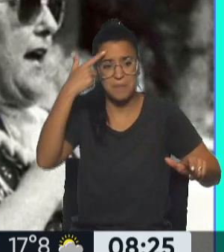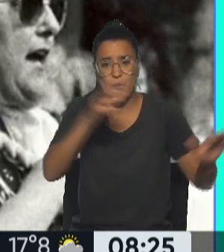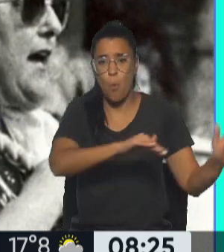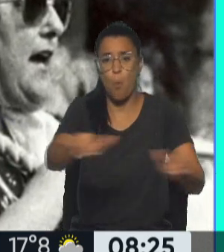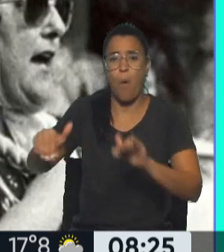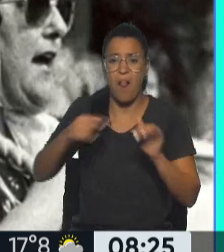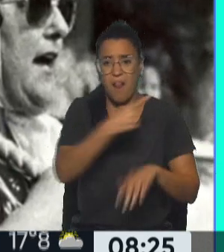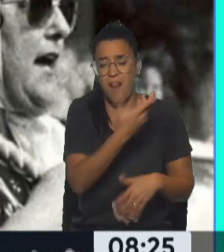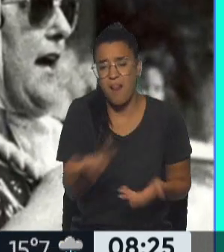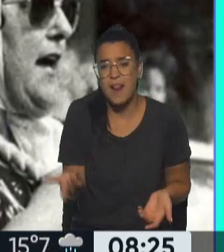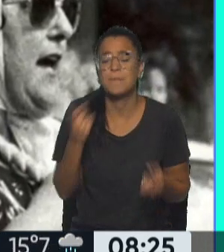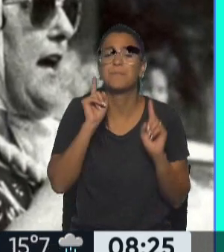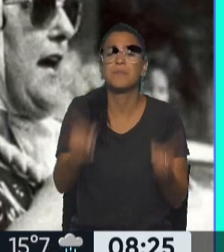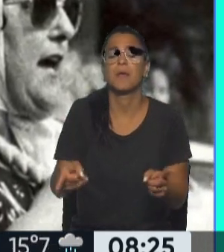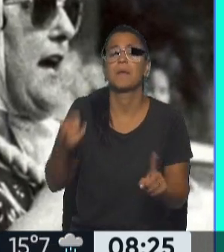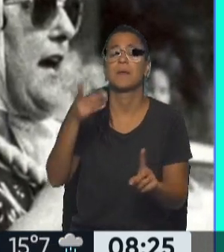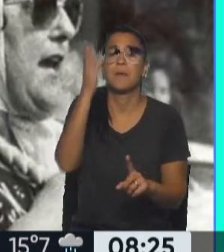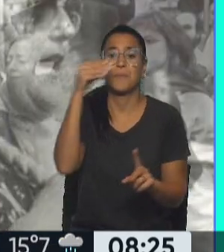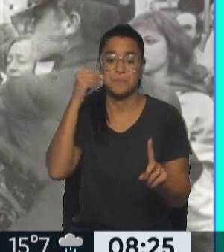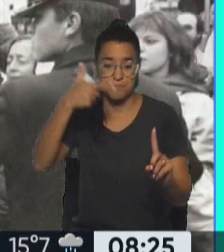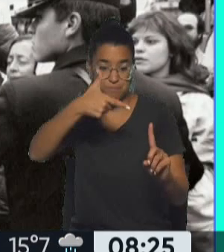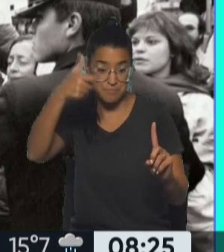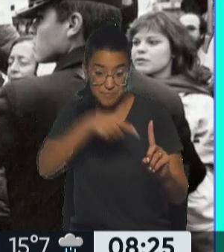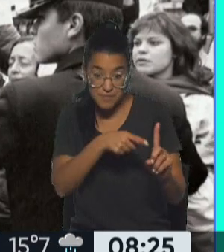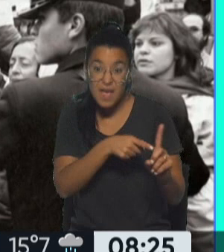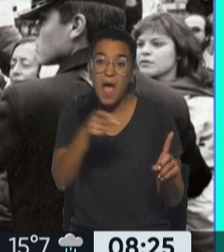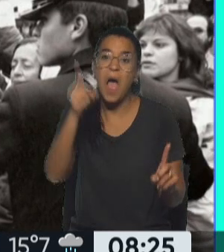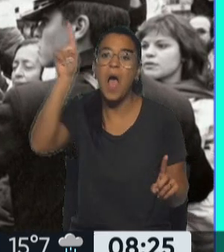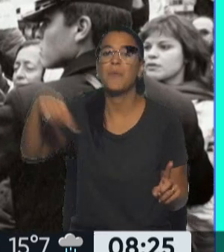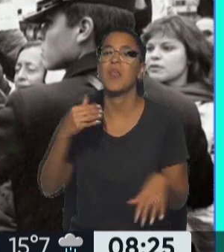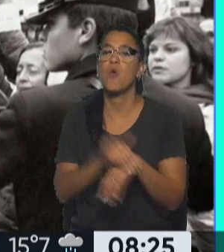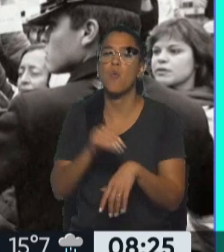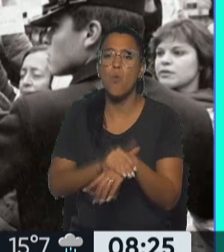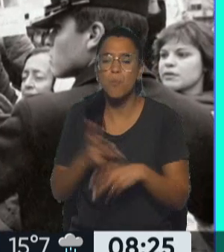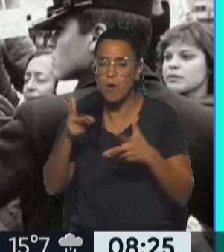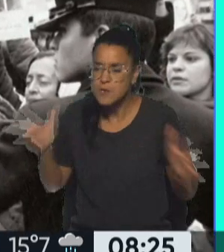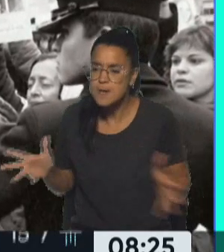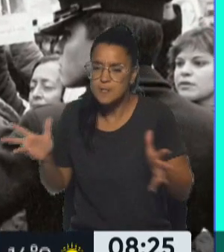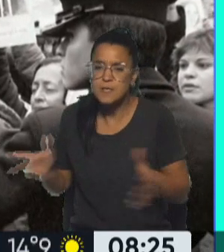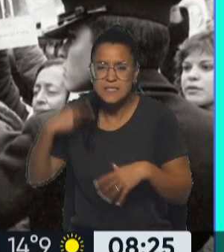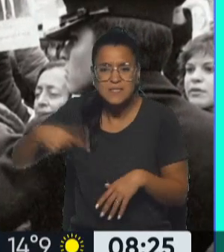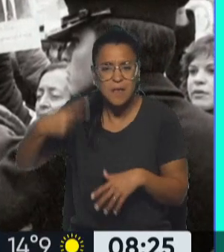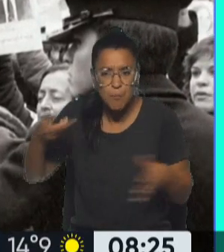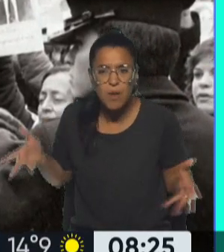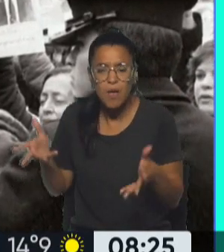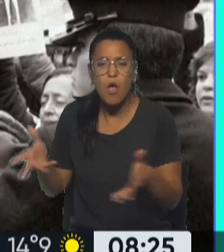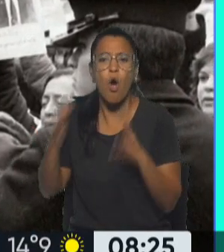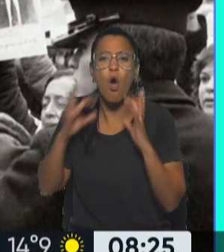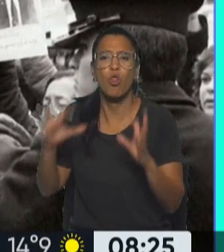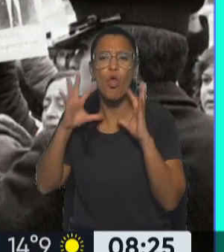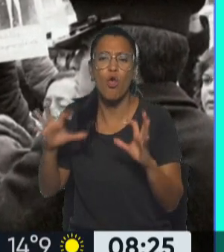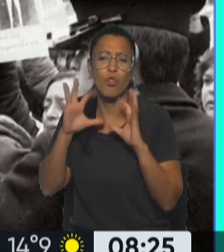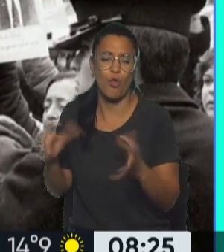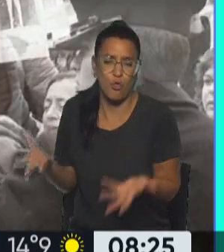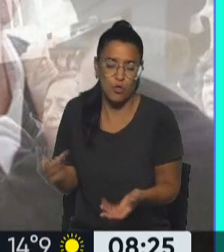sin duda el intento de magnicidio de la vicepresidenta es producto de estos discursos, de la incitación permanente al odio.